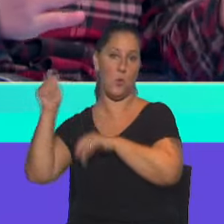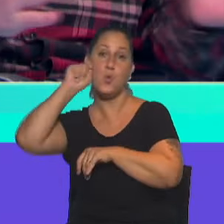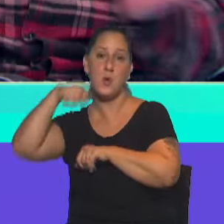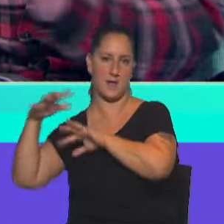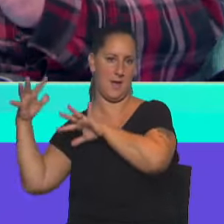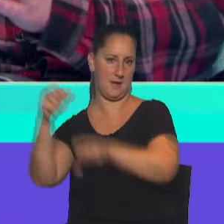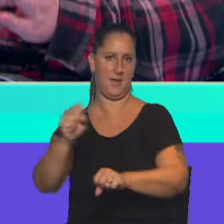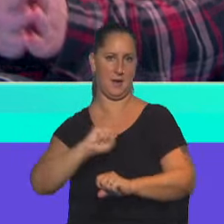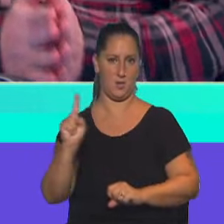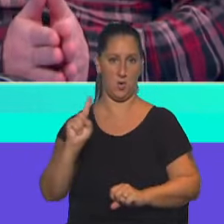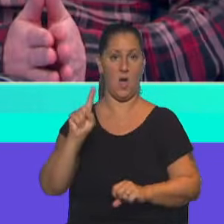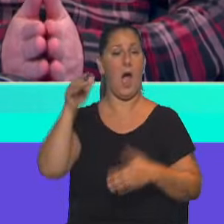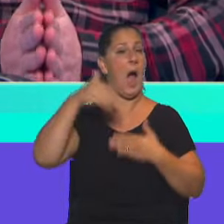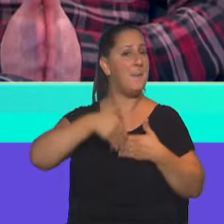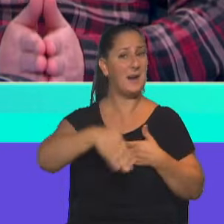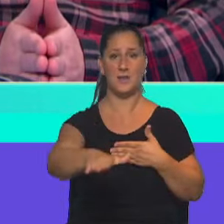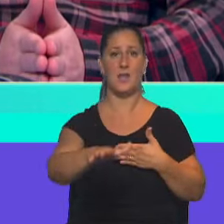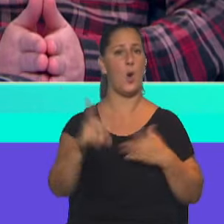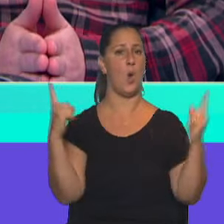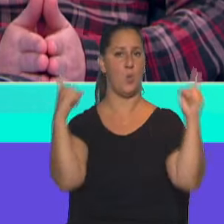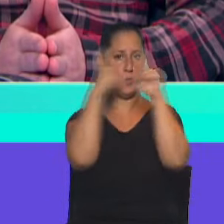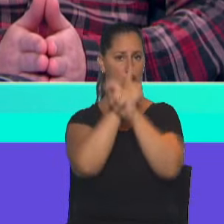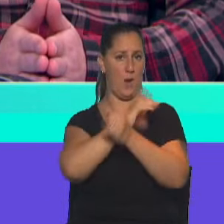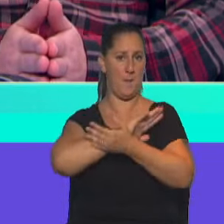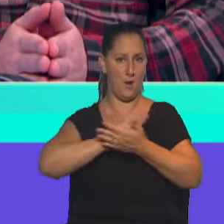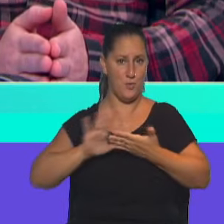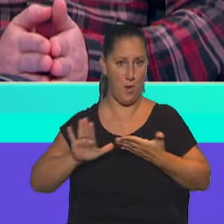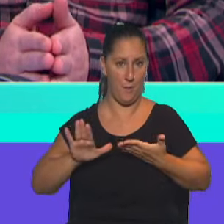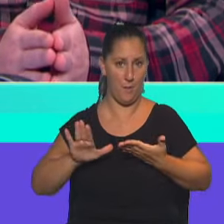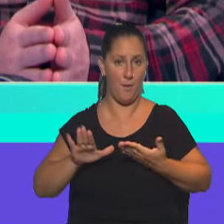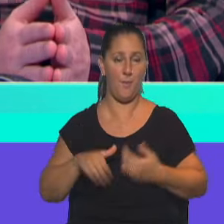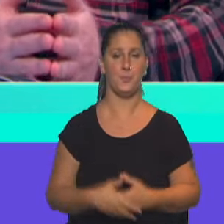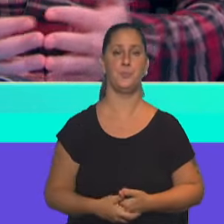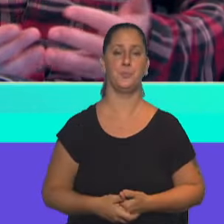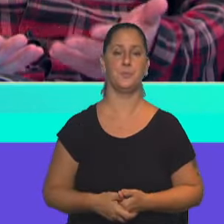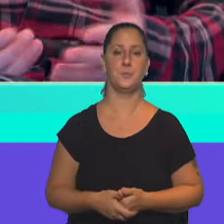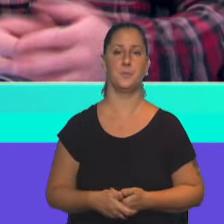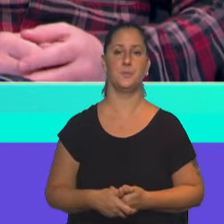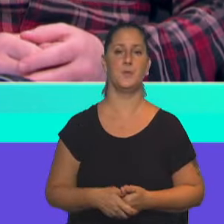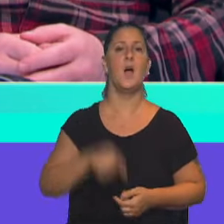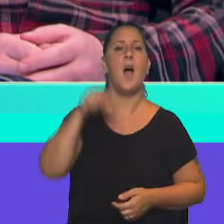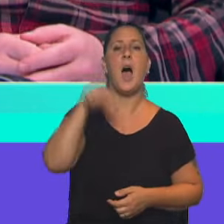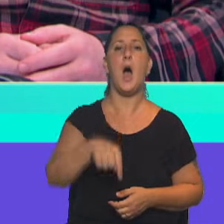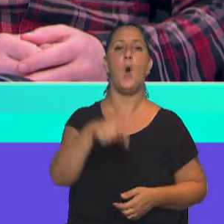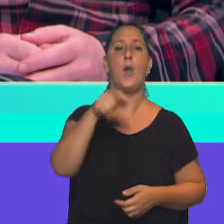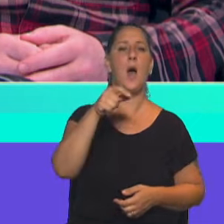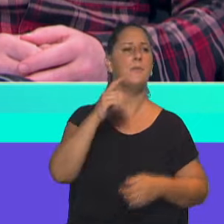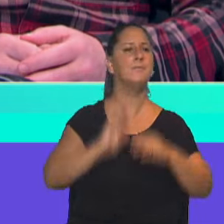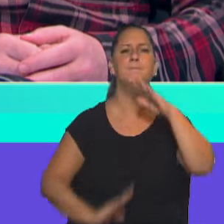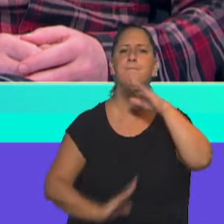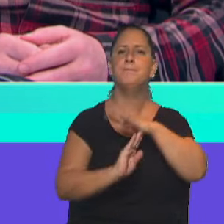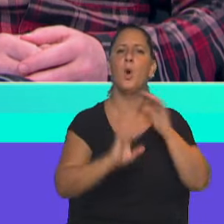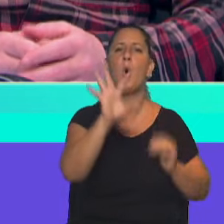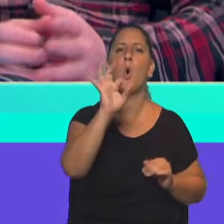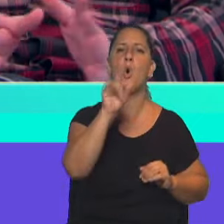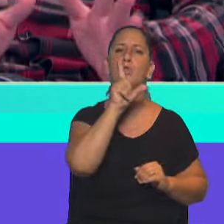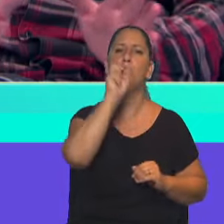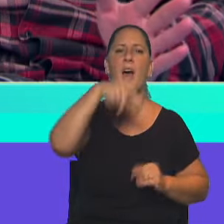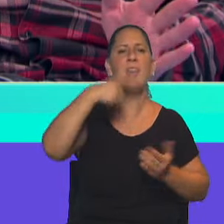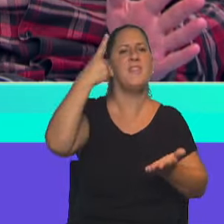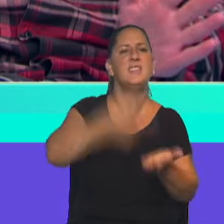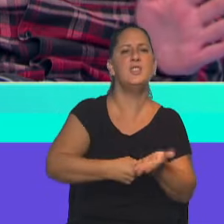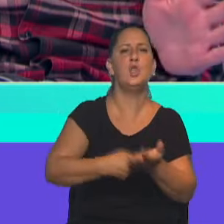será un nuevo conflicto hay que ver qué pasa con lo que decida la otan en principio hasta ahora lo único